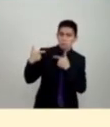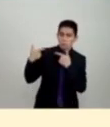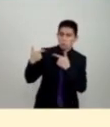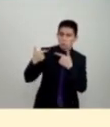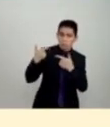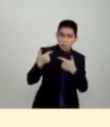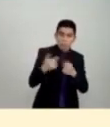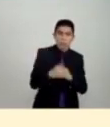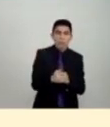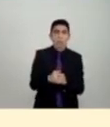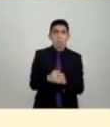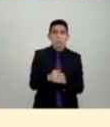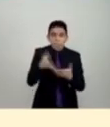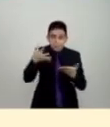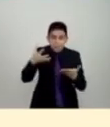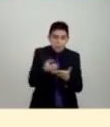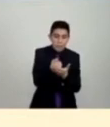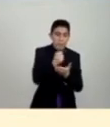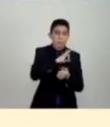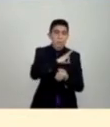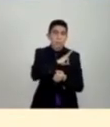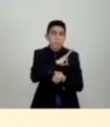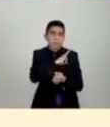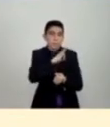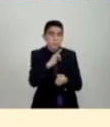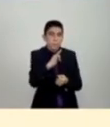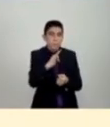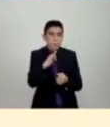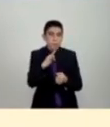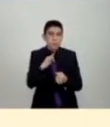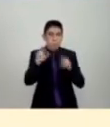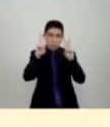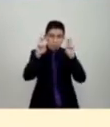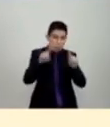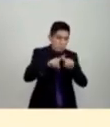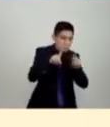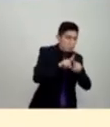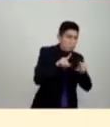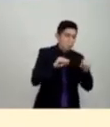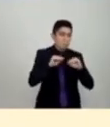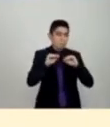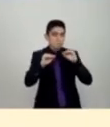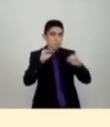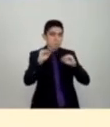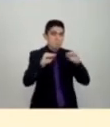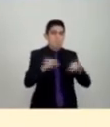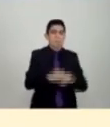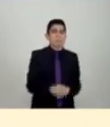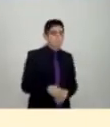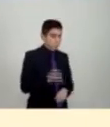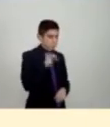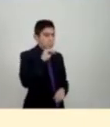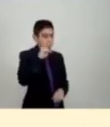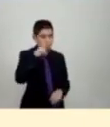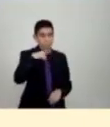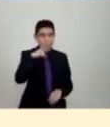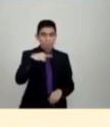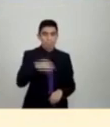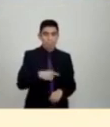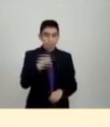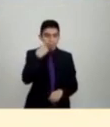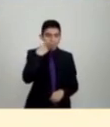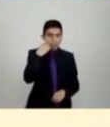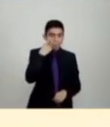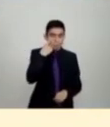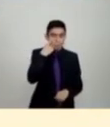la posibilidad de temáticamente moverse a donde le diera la gana. Claro, fíjate, por ejemplo, una novela como A sus